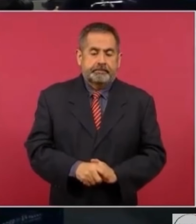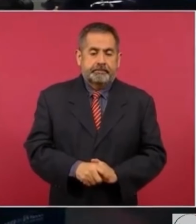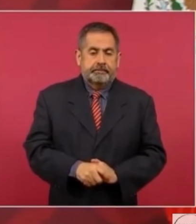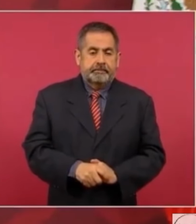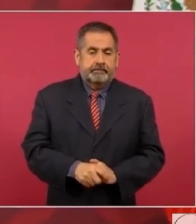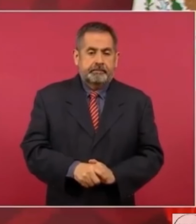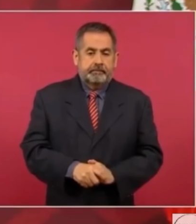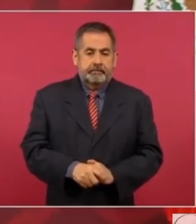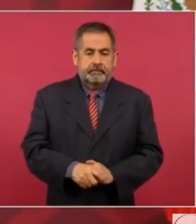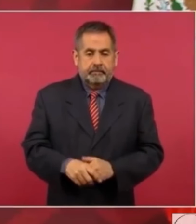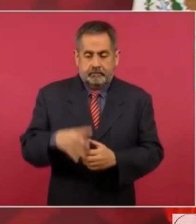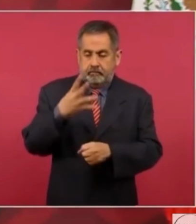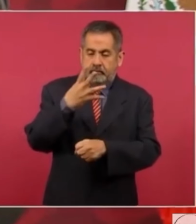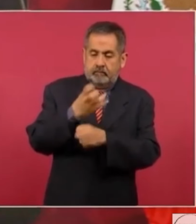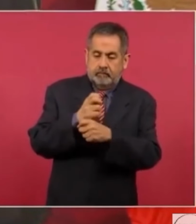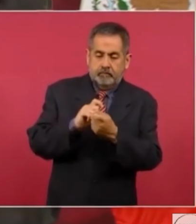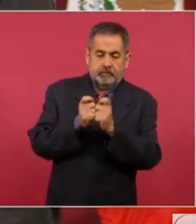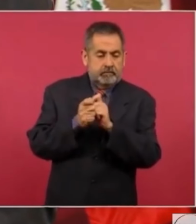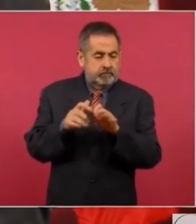cuarta transformación.